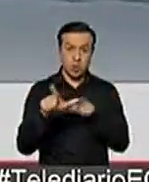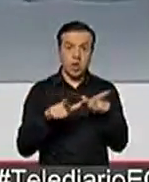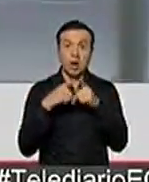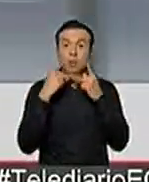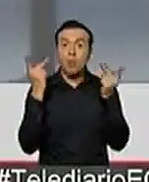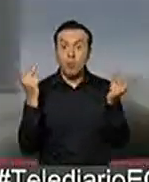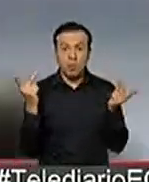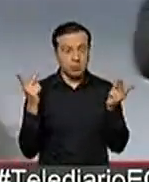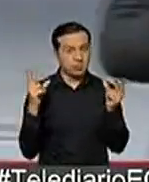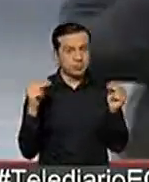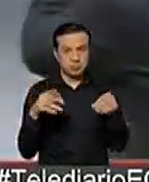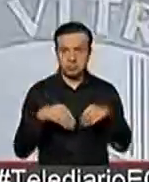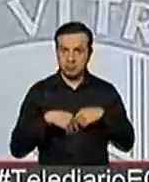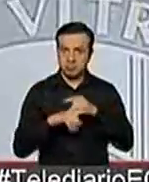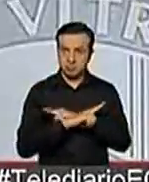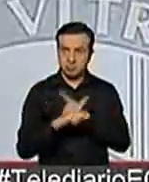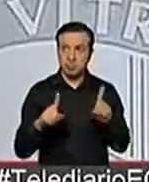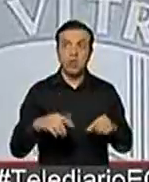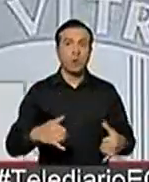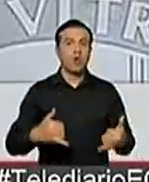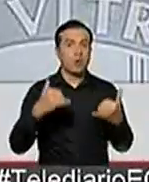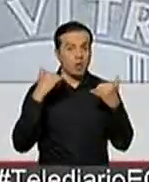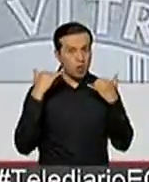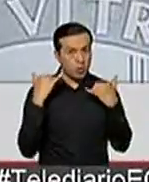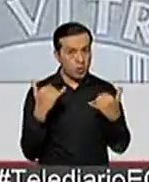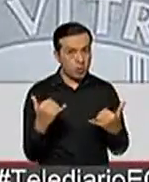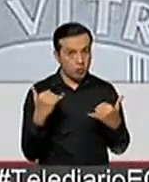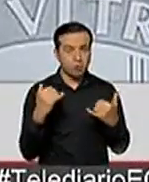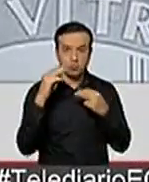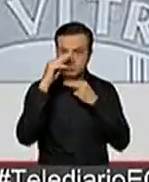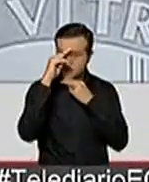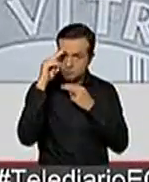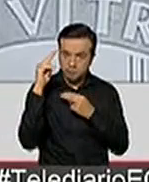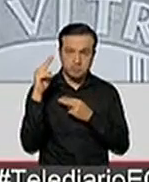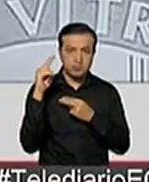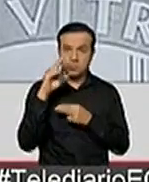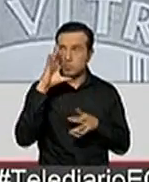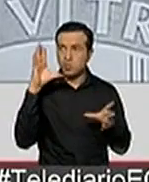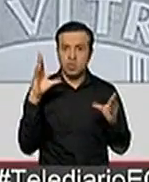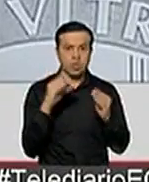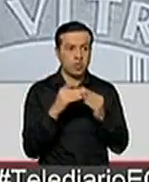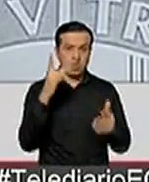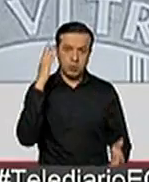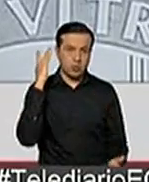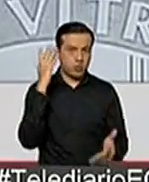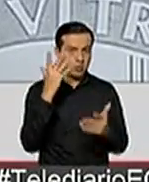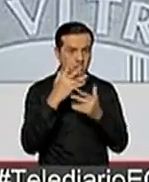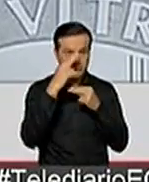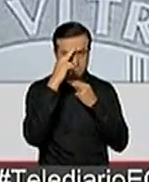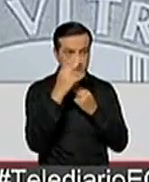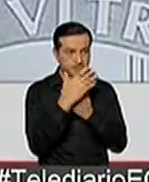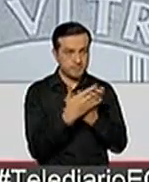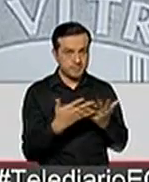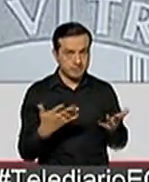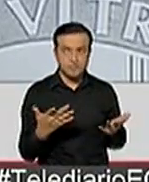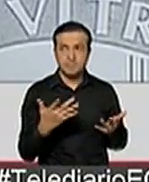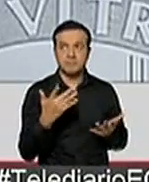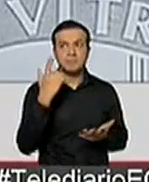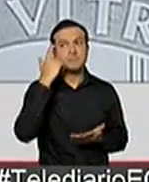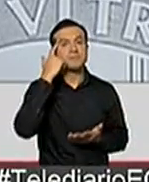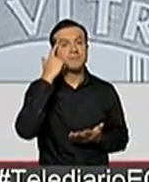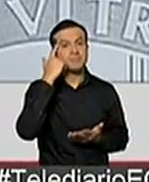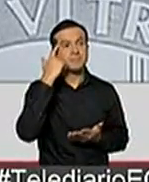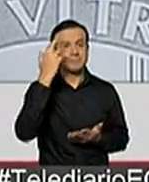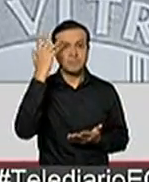público. Hoy rendimos un tributo a todas las generaciones pasadas y con el pensamiento puesto